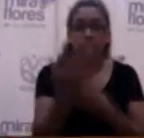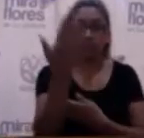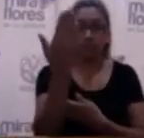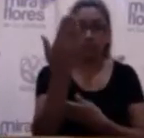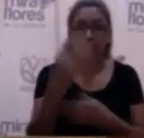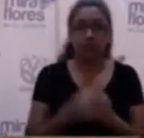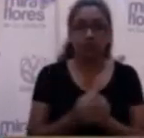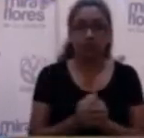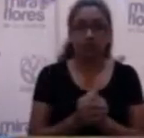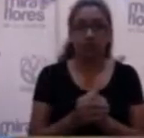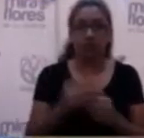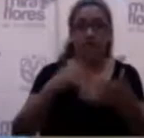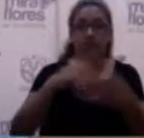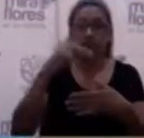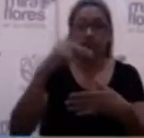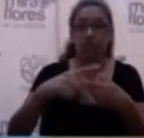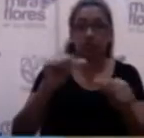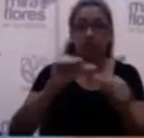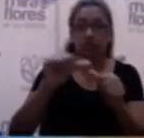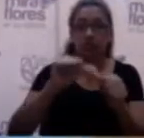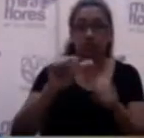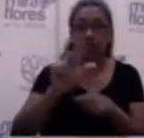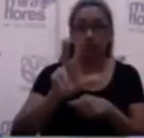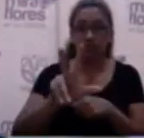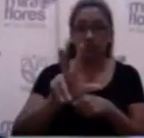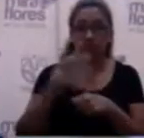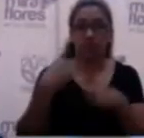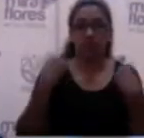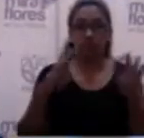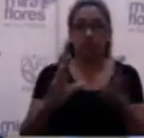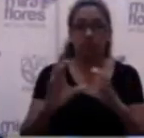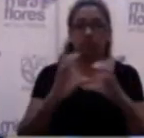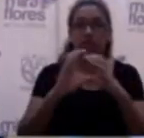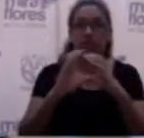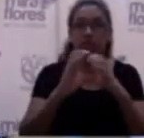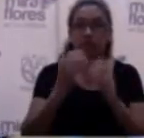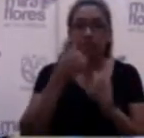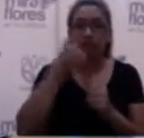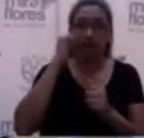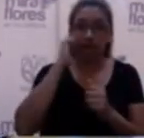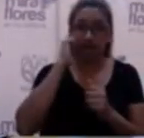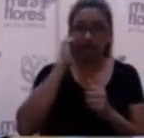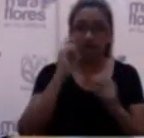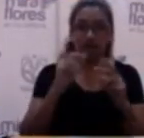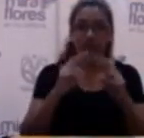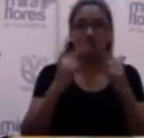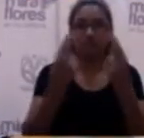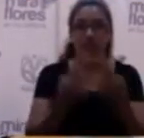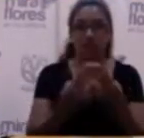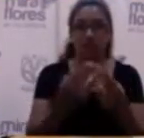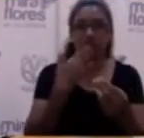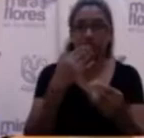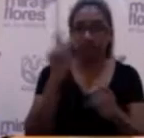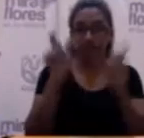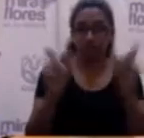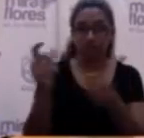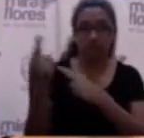todos. Respecto al estado del proyecto 3, aunque yo lo conversé ayer porque tuvimos una reunión previa con los que están viendo la parte